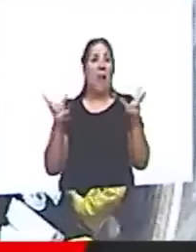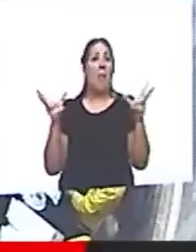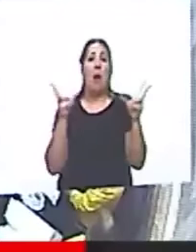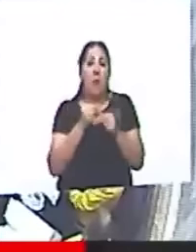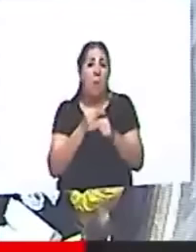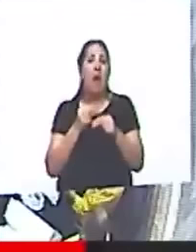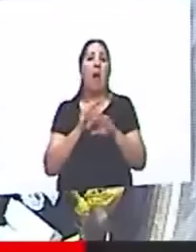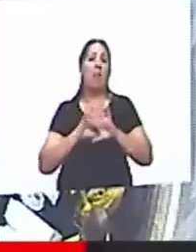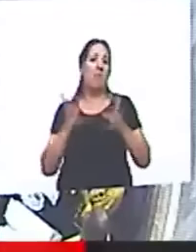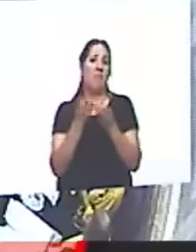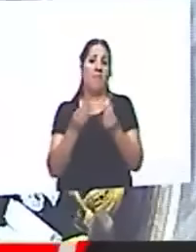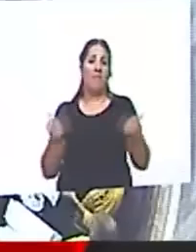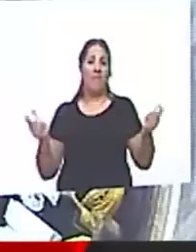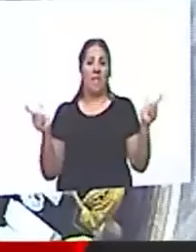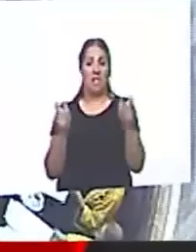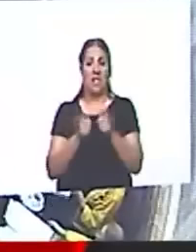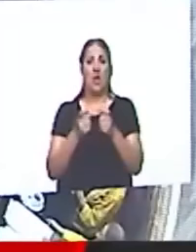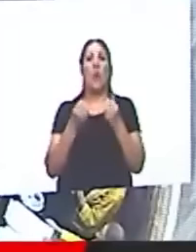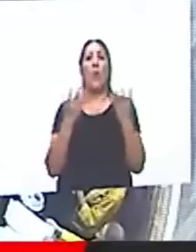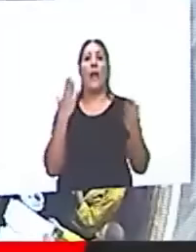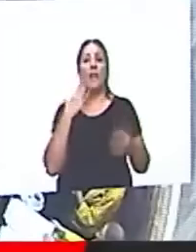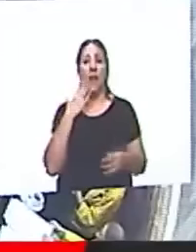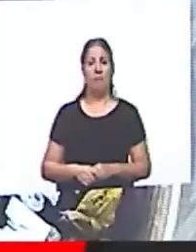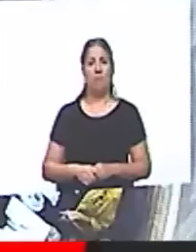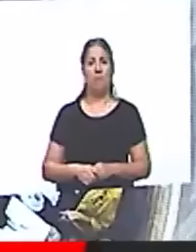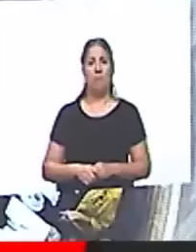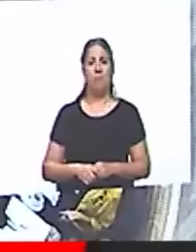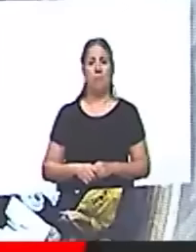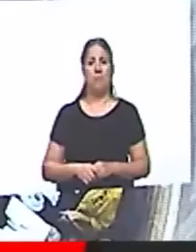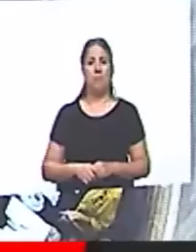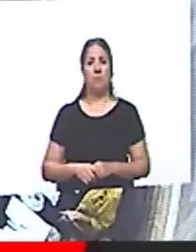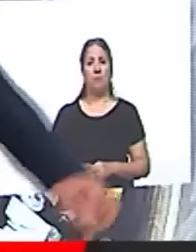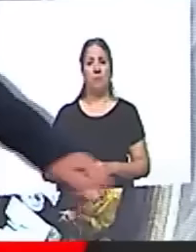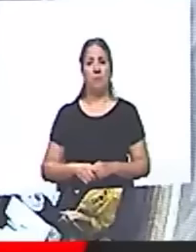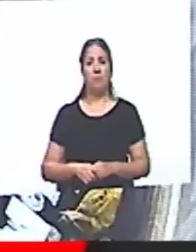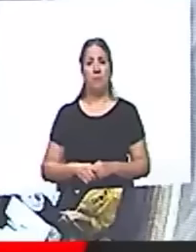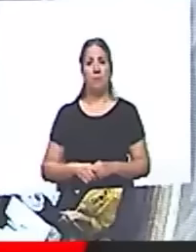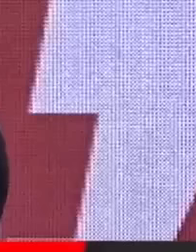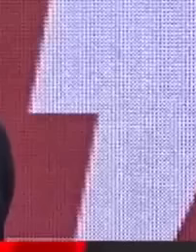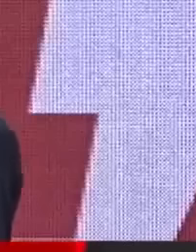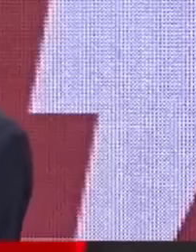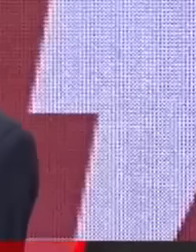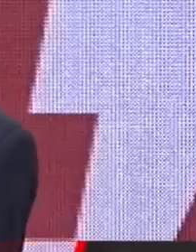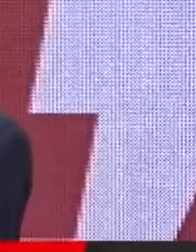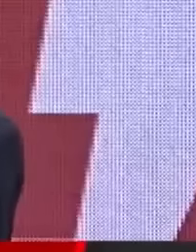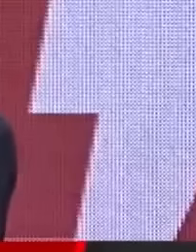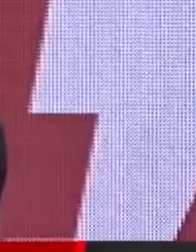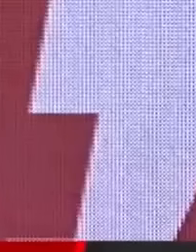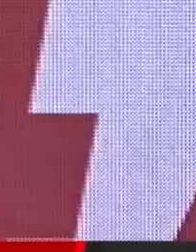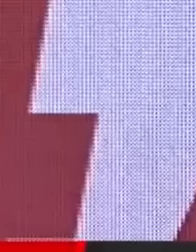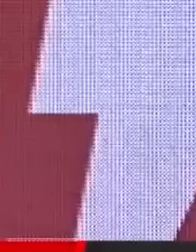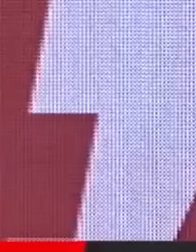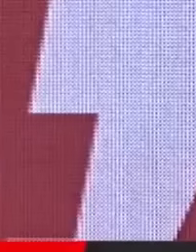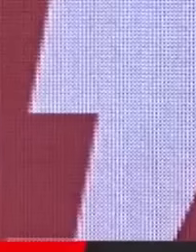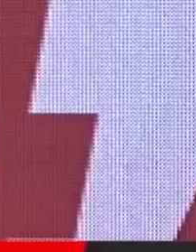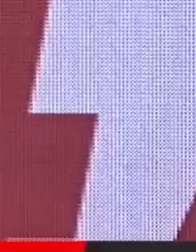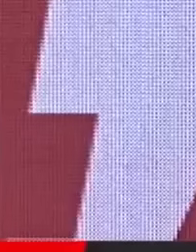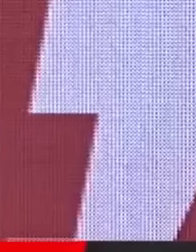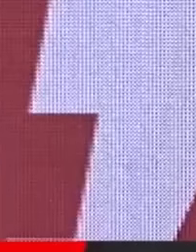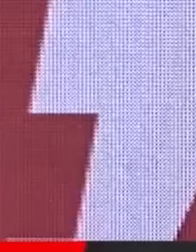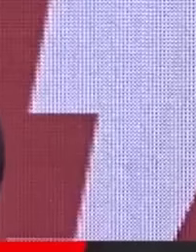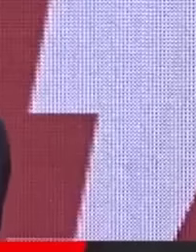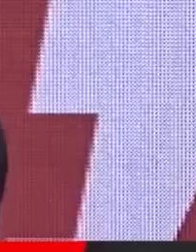pará. ¿Vos decís que eso valió como...? Está conversando con la senadora Guadalupe Taliaferri, que es del PRO de